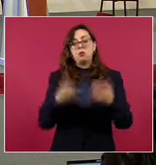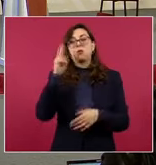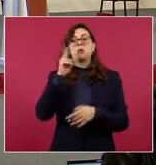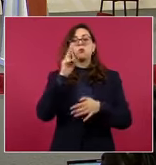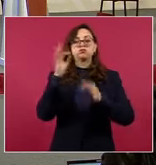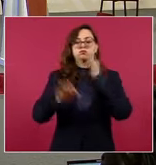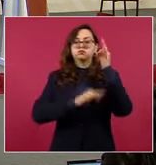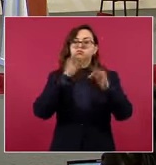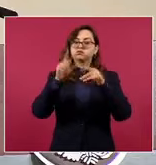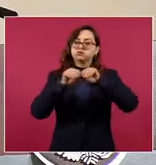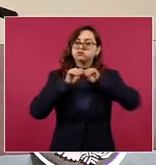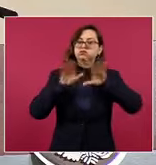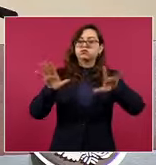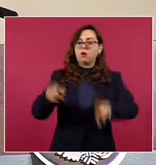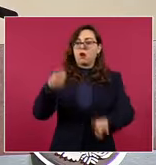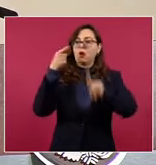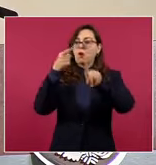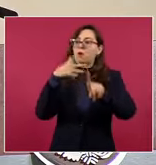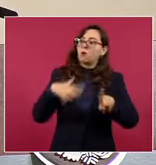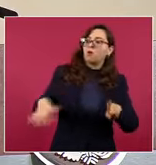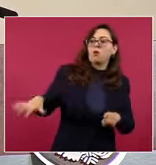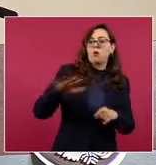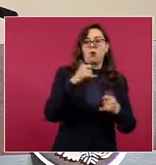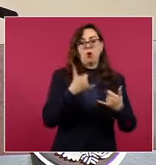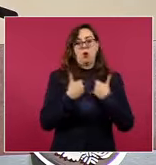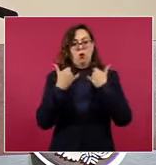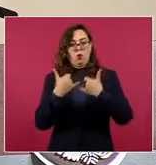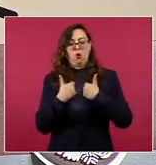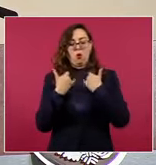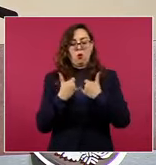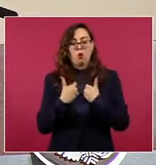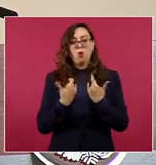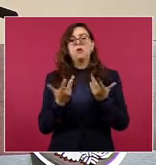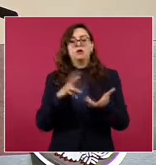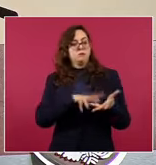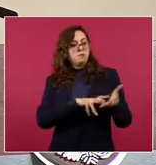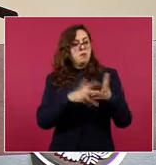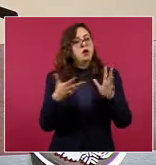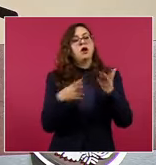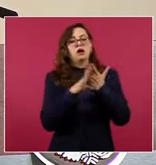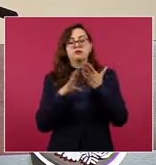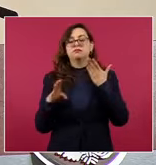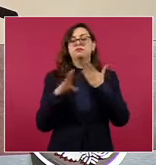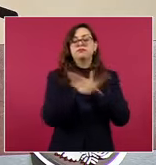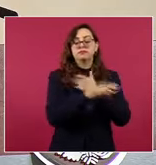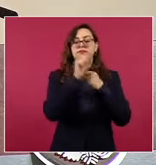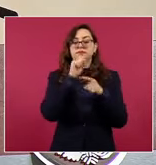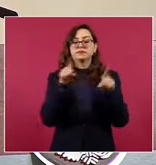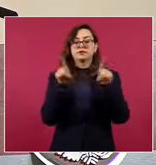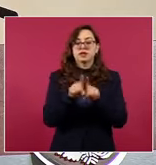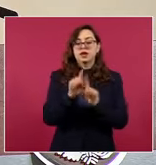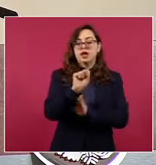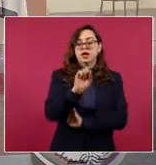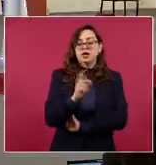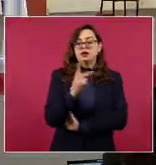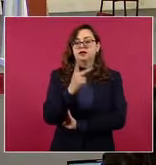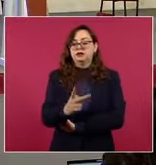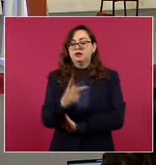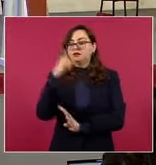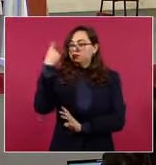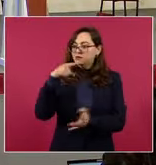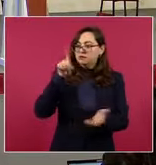a jóvenes. Además, creamos las redes contra las violencias y las adicciones en coordinación con la Secretaría de Educación Pública